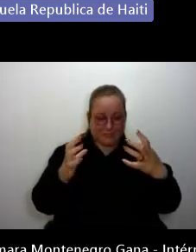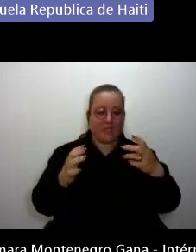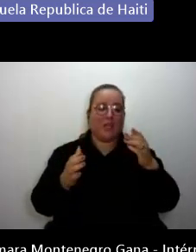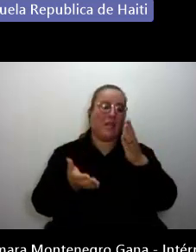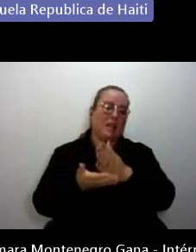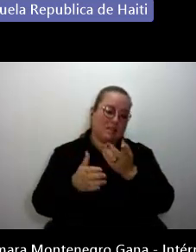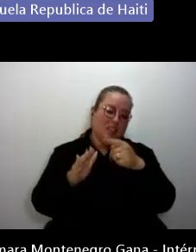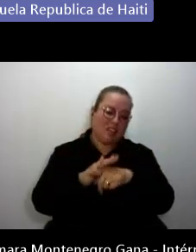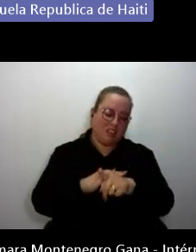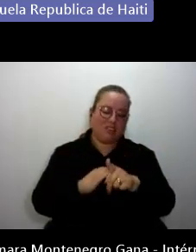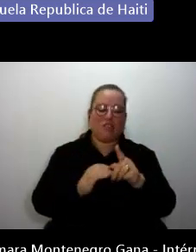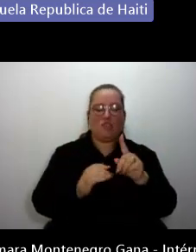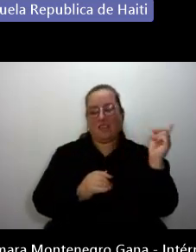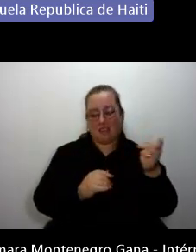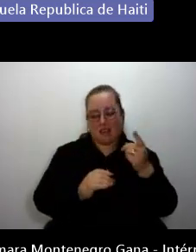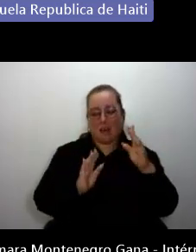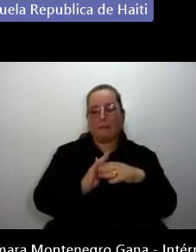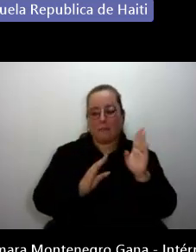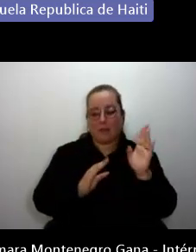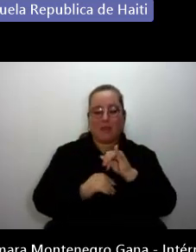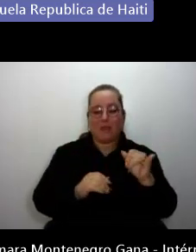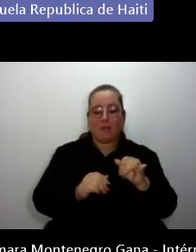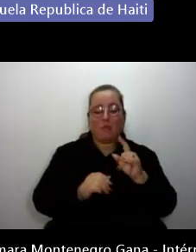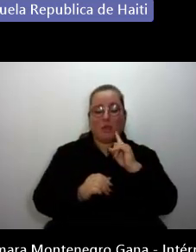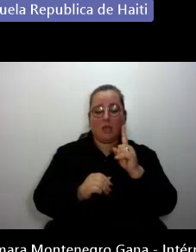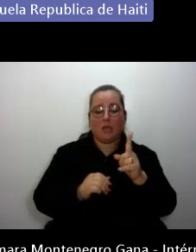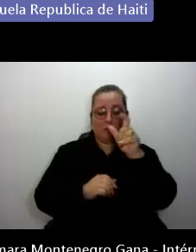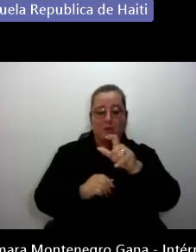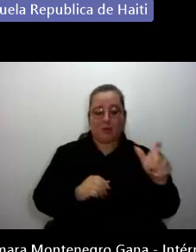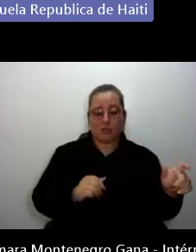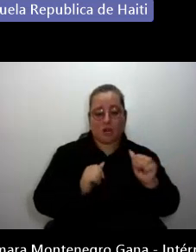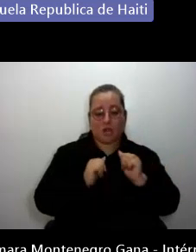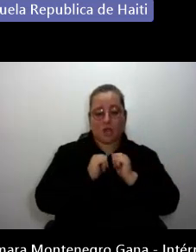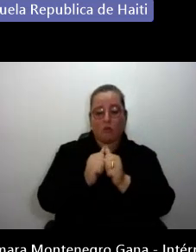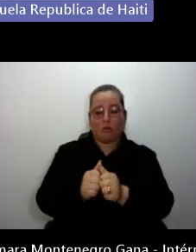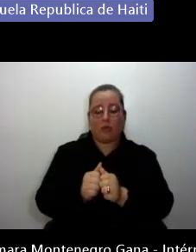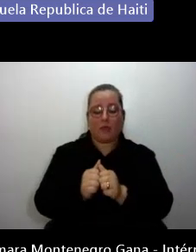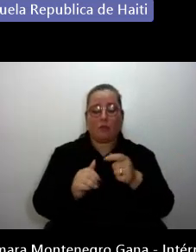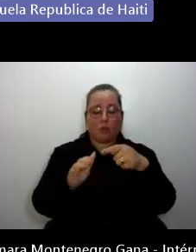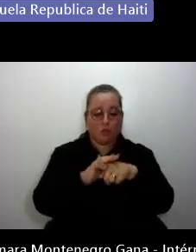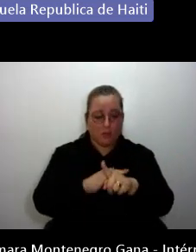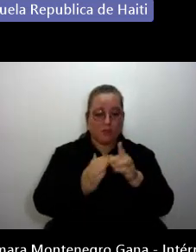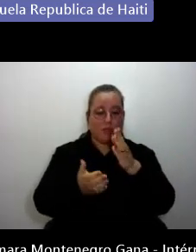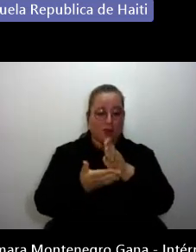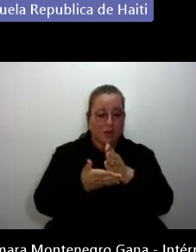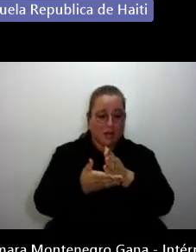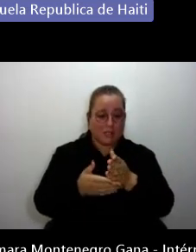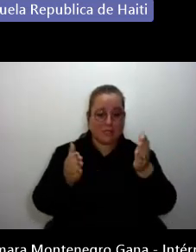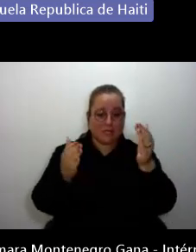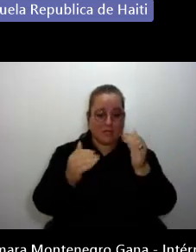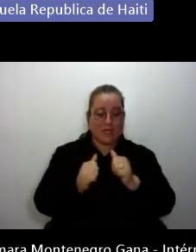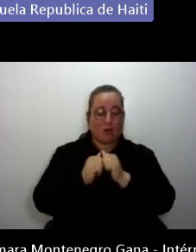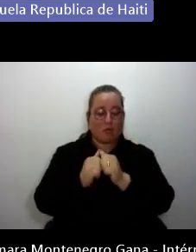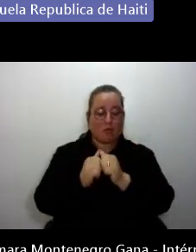clases. Después vienen los encargados del acompañamiento interno y después los encargados del acompañamiento